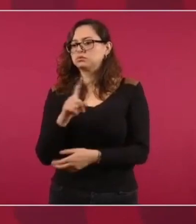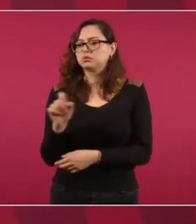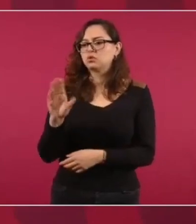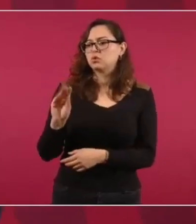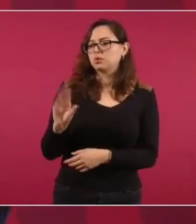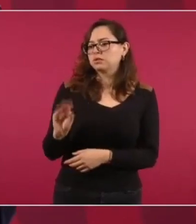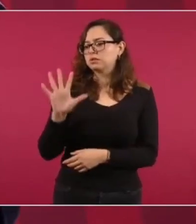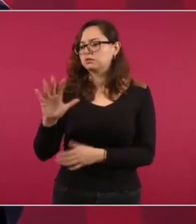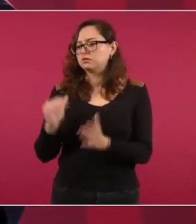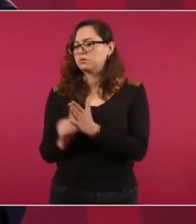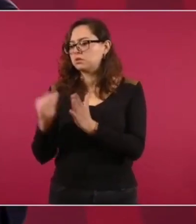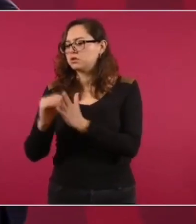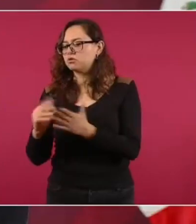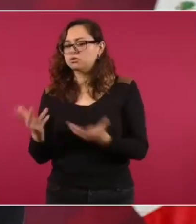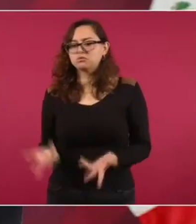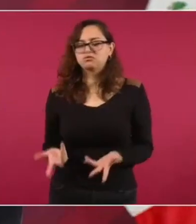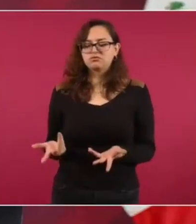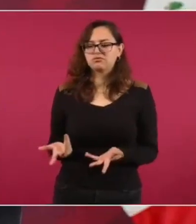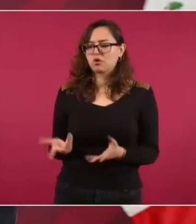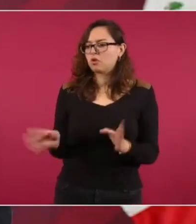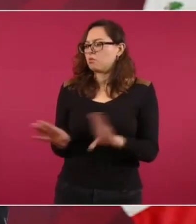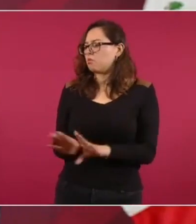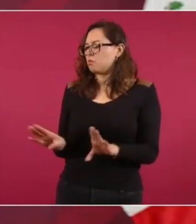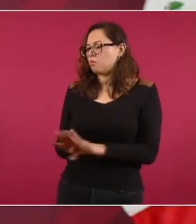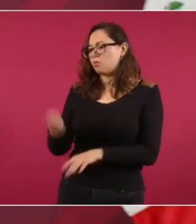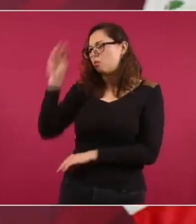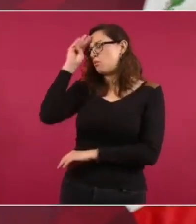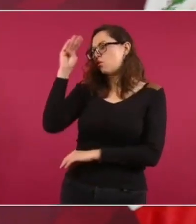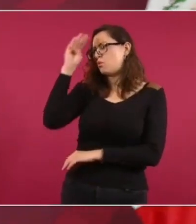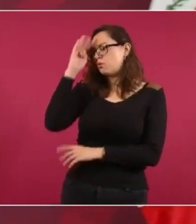y ayudar a huérfanos y a viudas